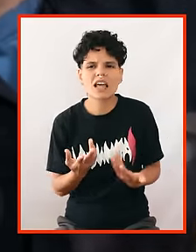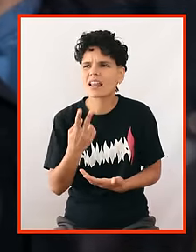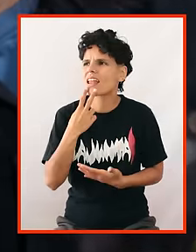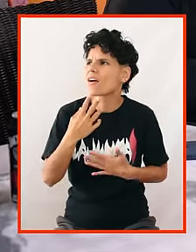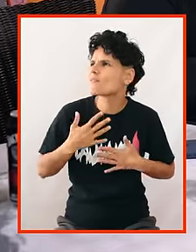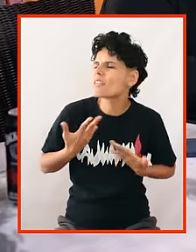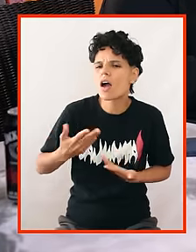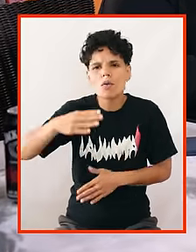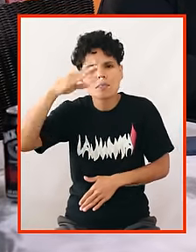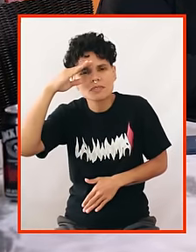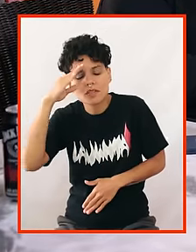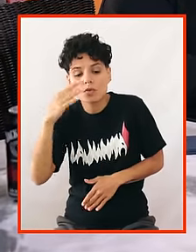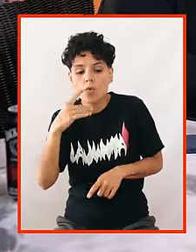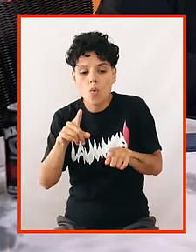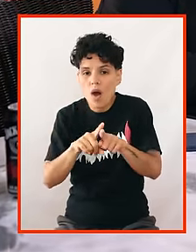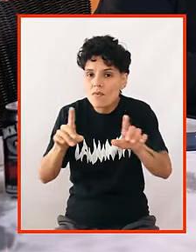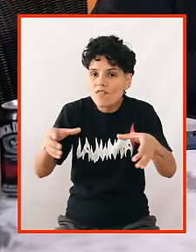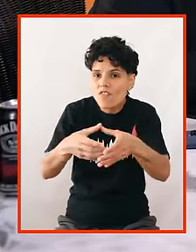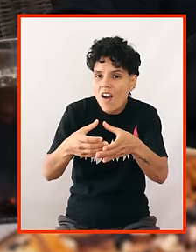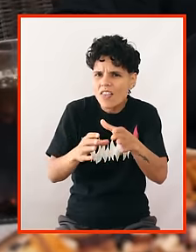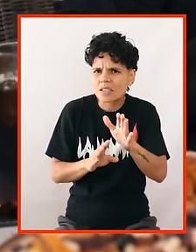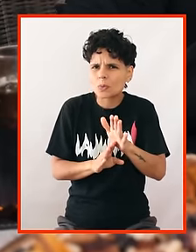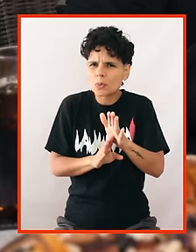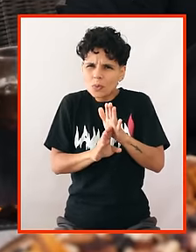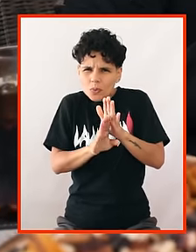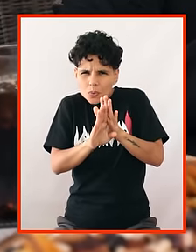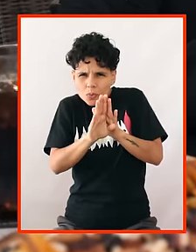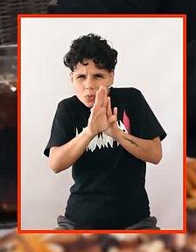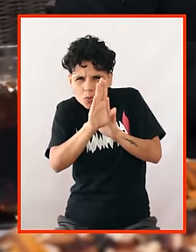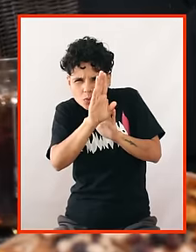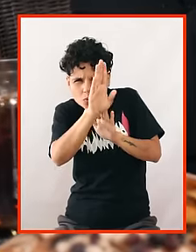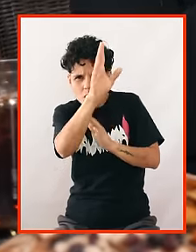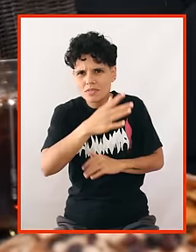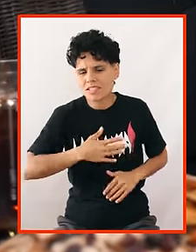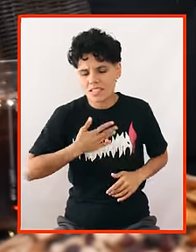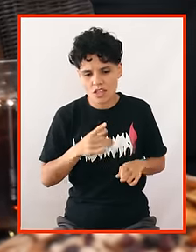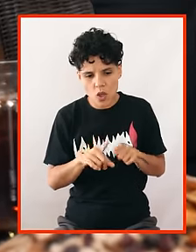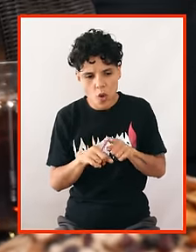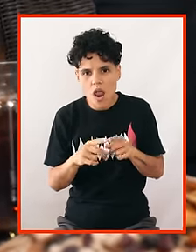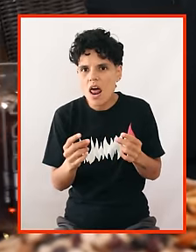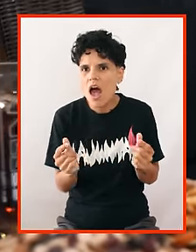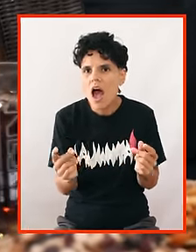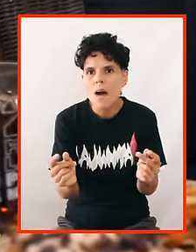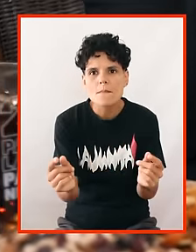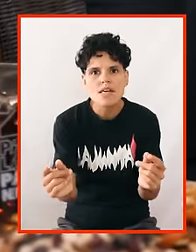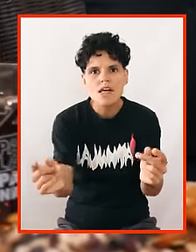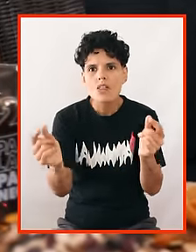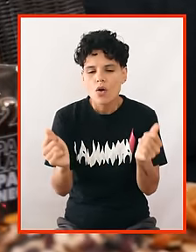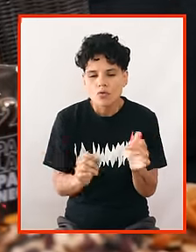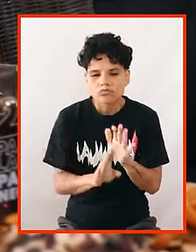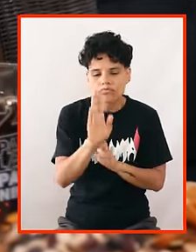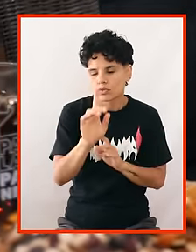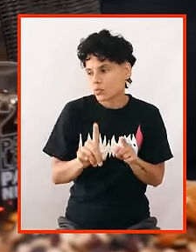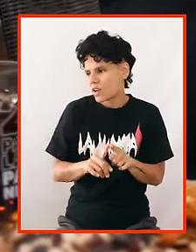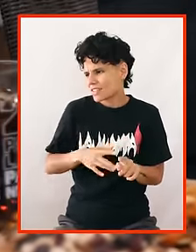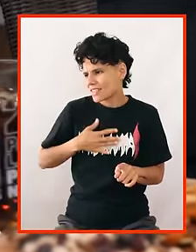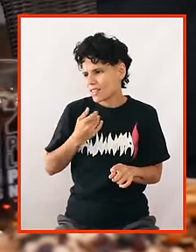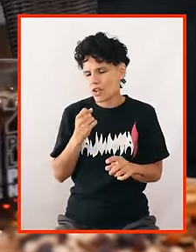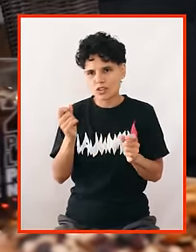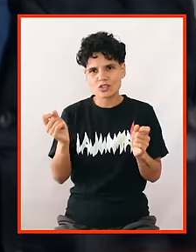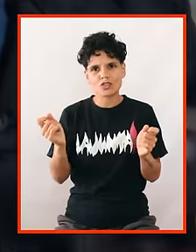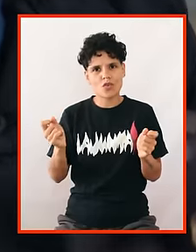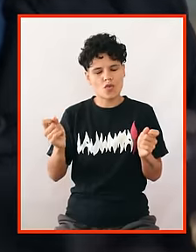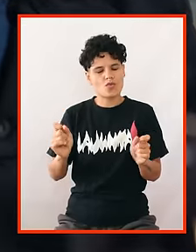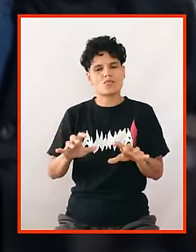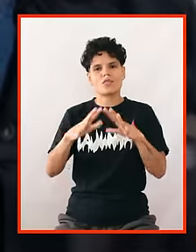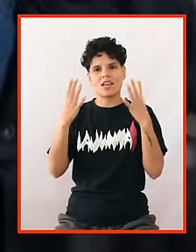que también uno sentía que la banda estaba agarrando un vuelo. Esa fue la volada, como que era el éxito, pero era rápido. Era o sea, como... fue una sorpresa,